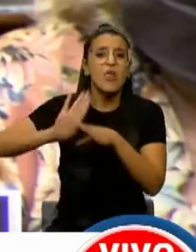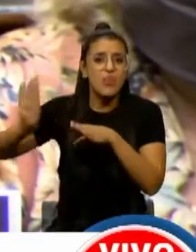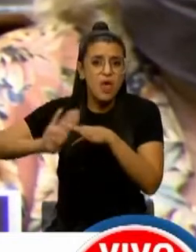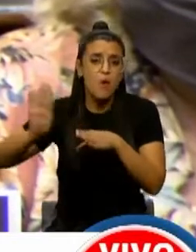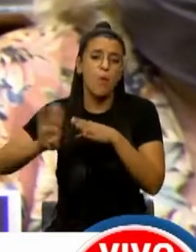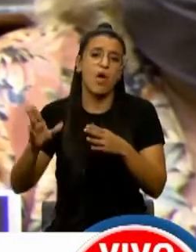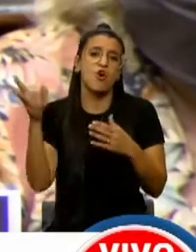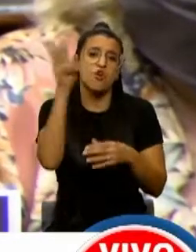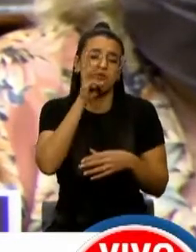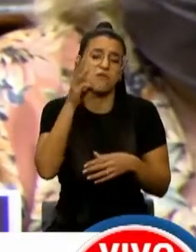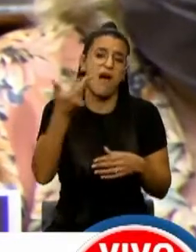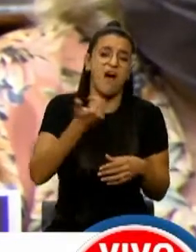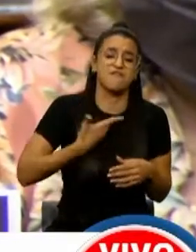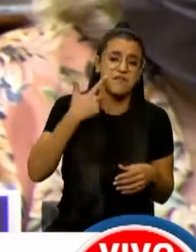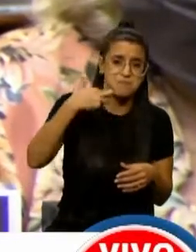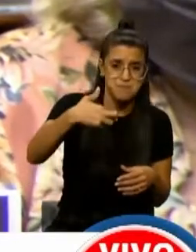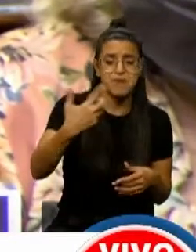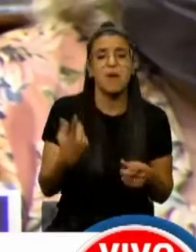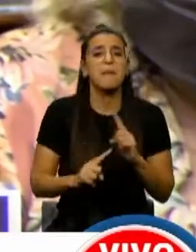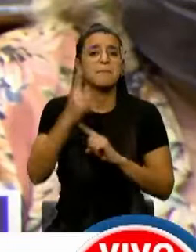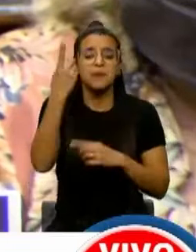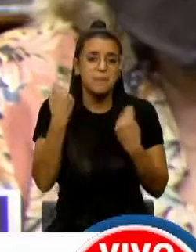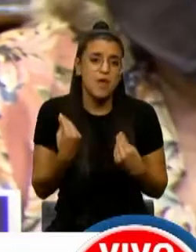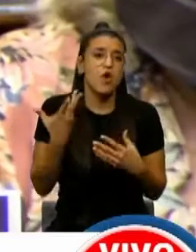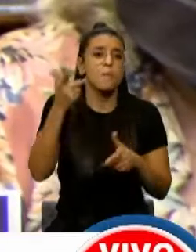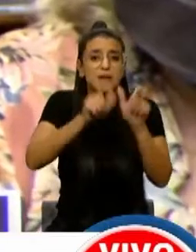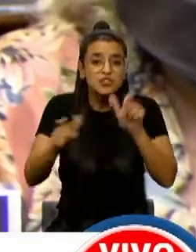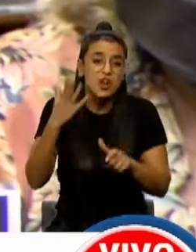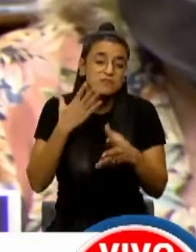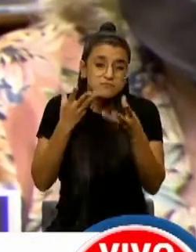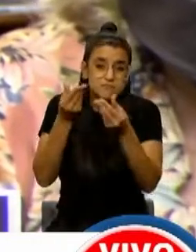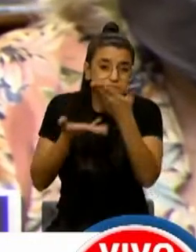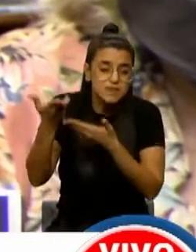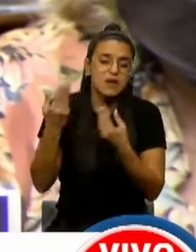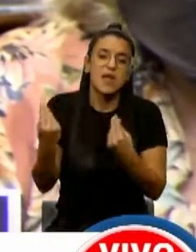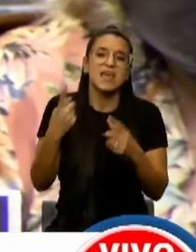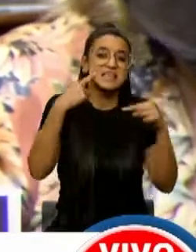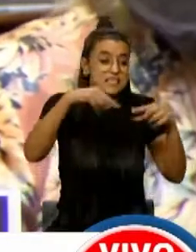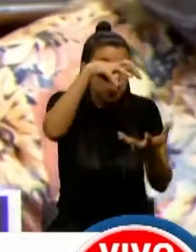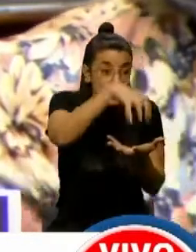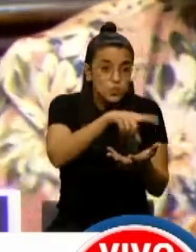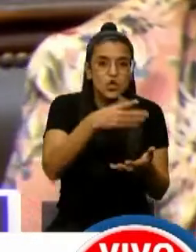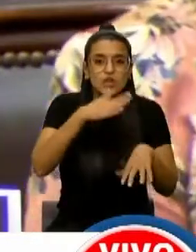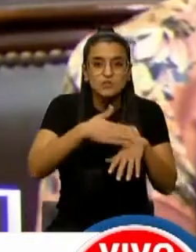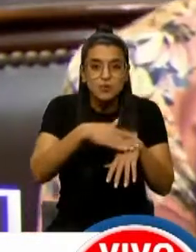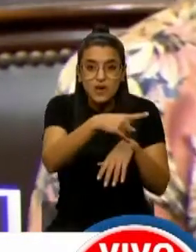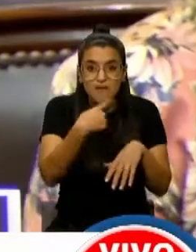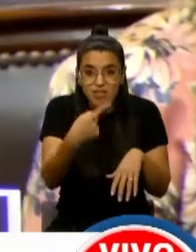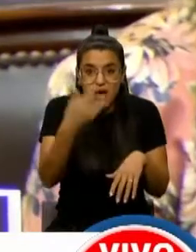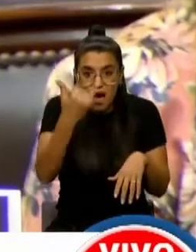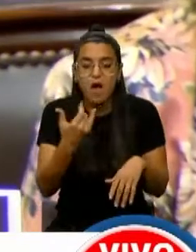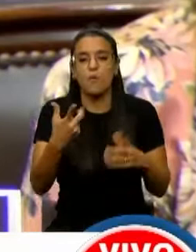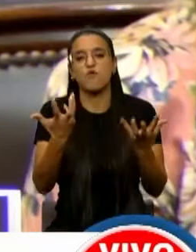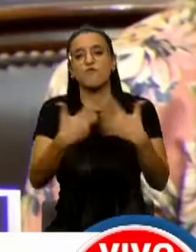con el fisco. El primer ordenador que se compromete la gente solidaria es a que la institución que queda bajo su responsabilidad